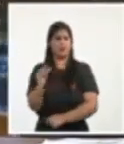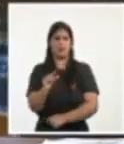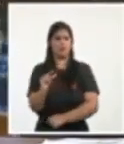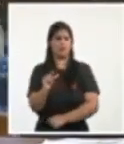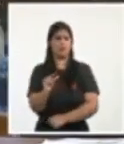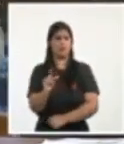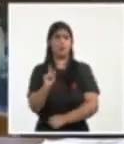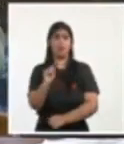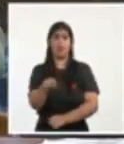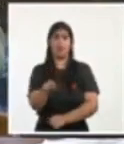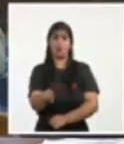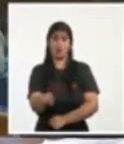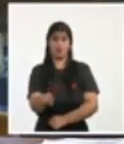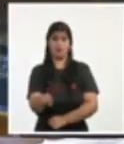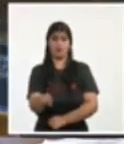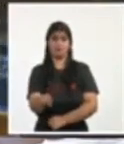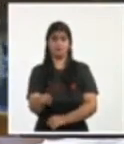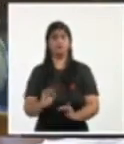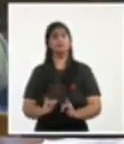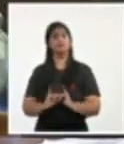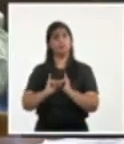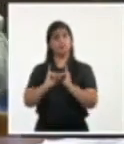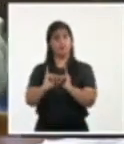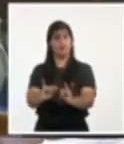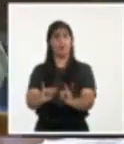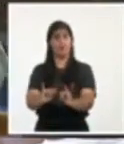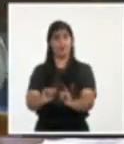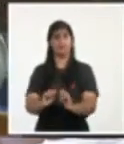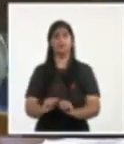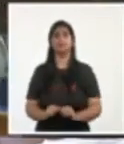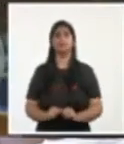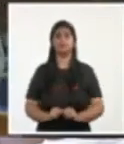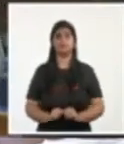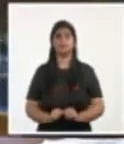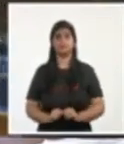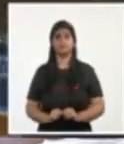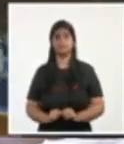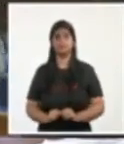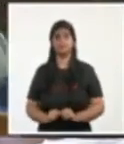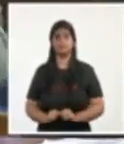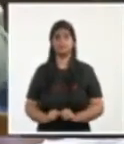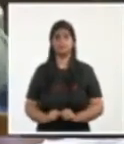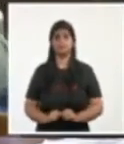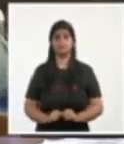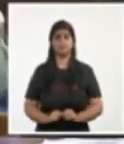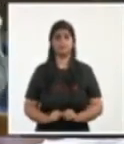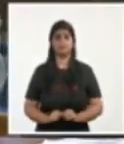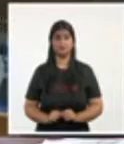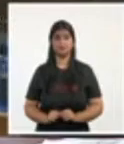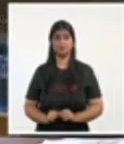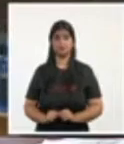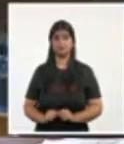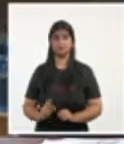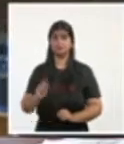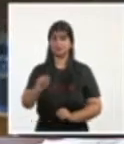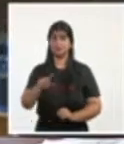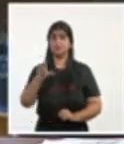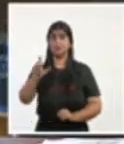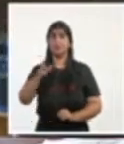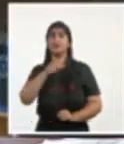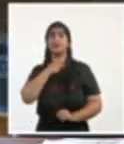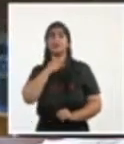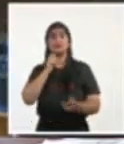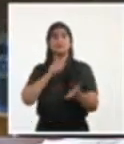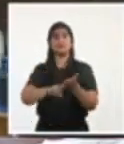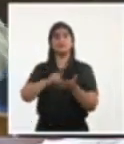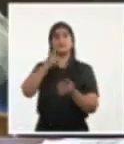expresando, donde está circulando esta enfermedad, esta cepa, en los mayores números de contagios y también los mayores